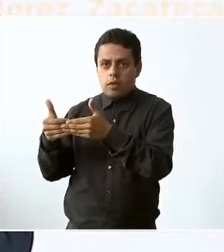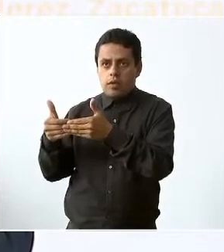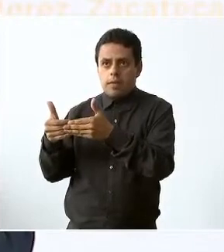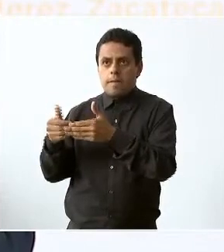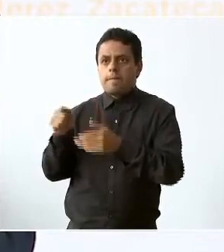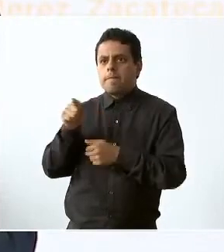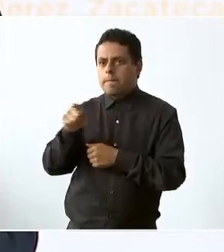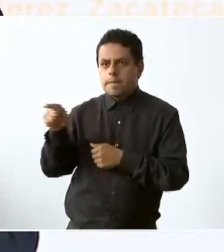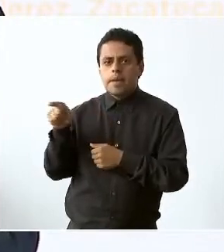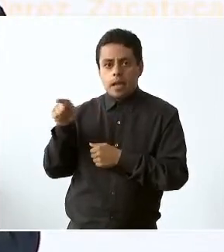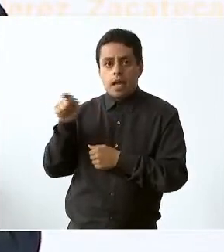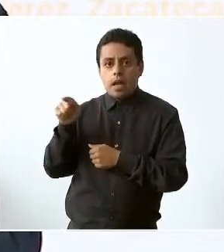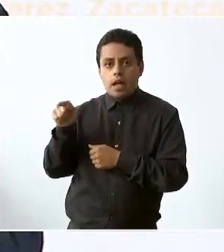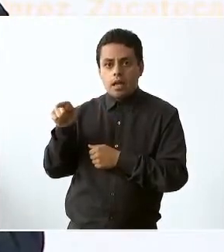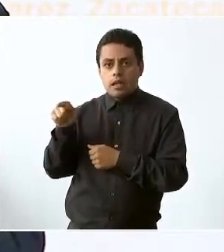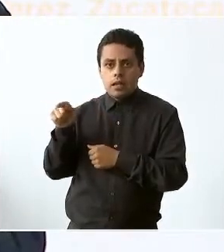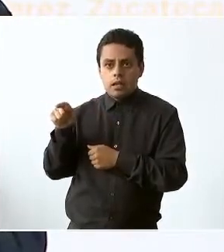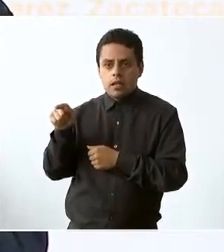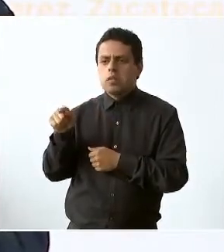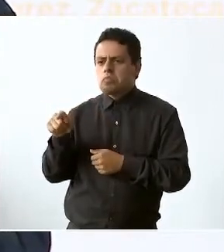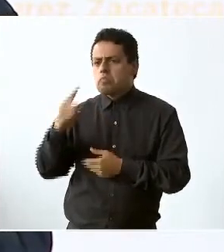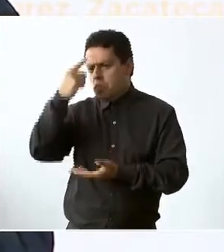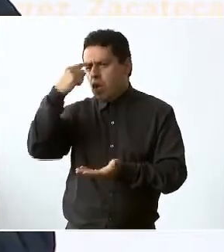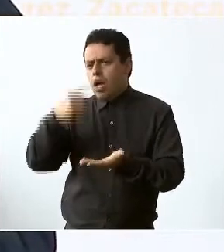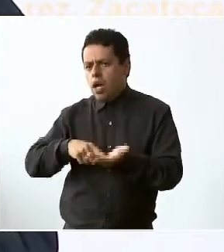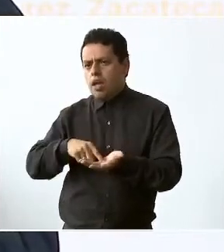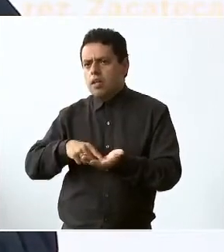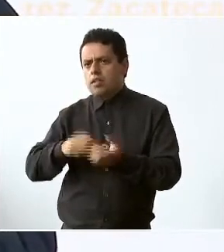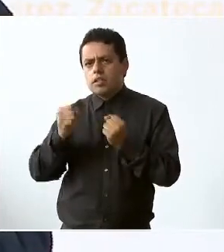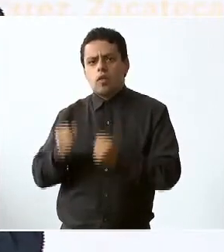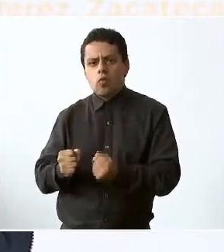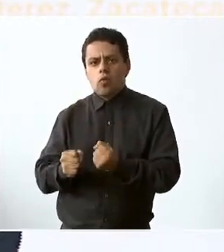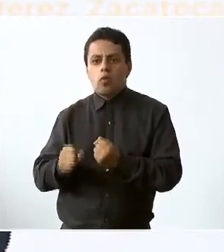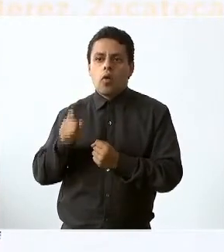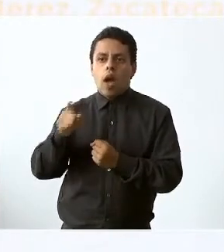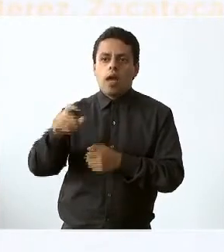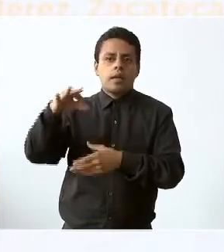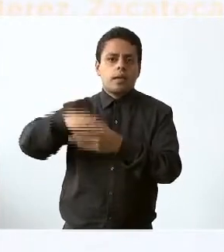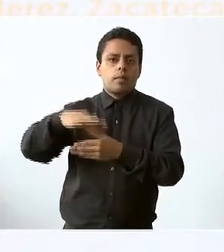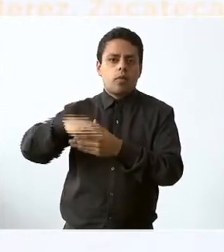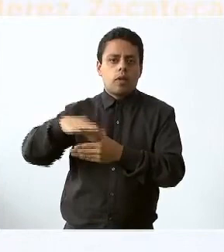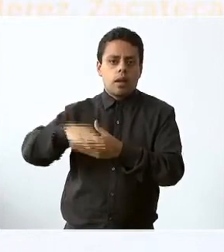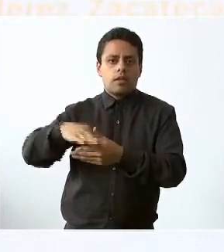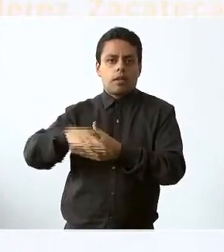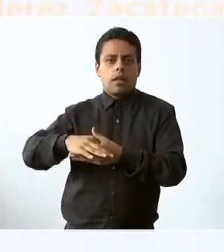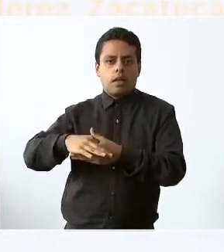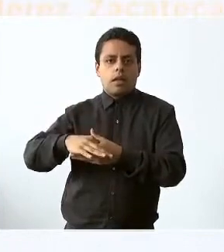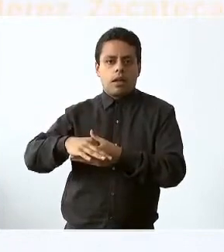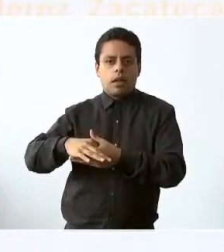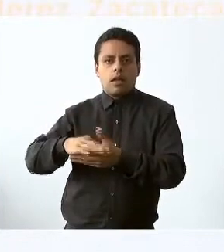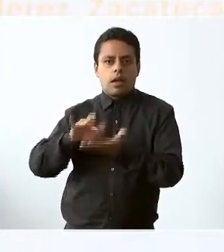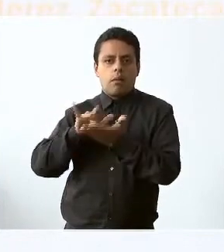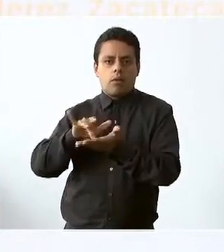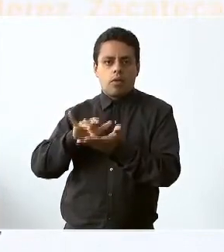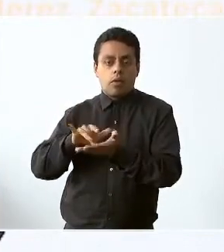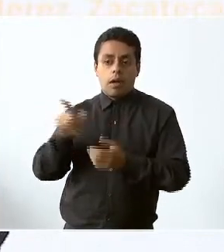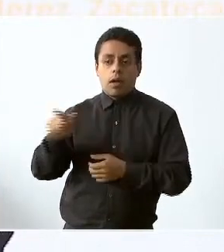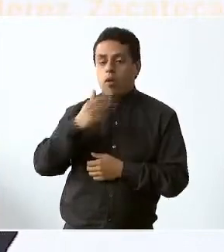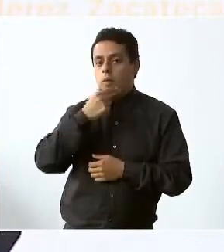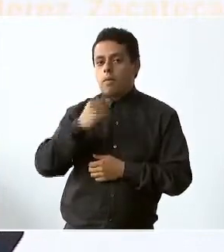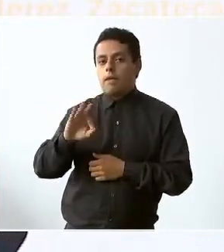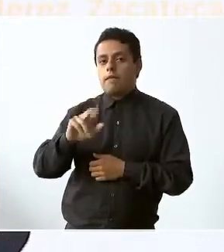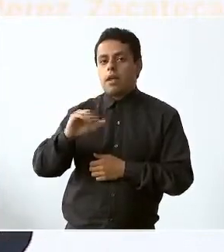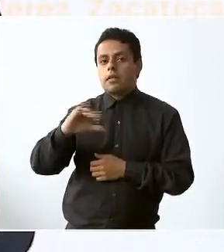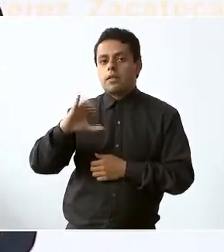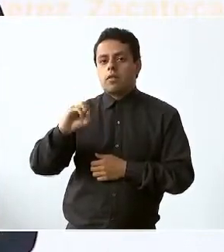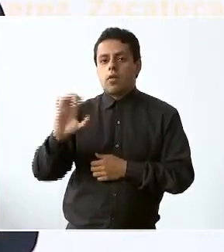con convicción y fervor al movimiento democrático encabezado por Francisco